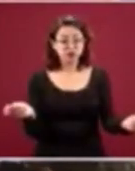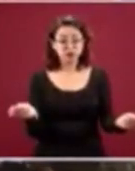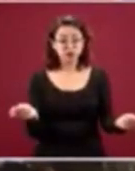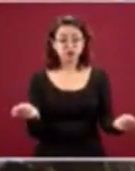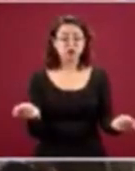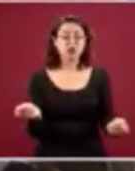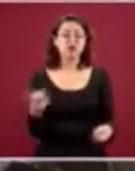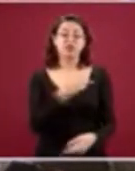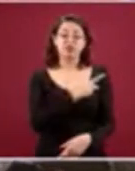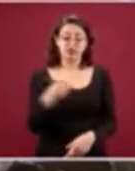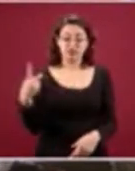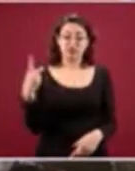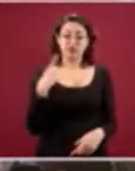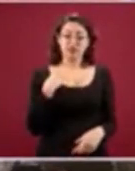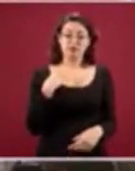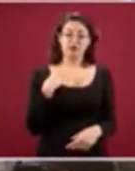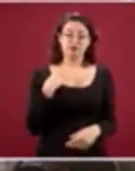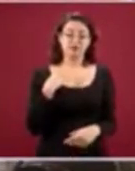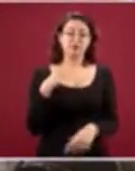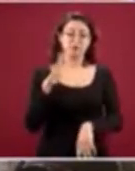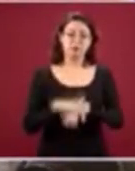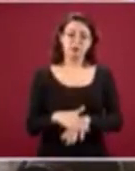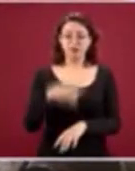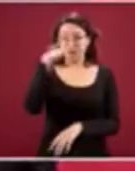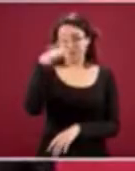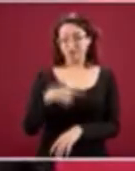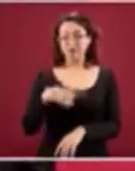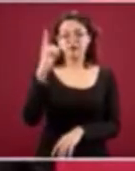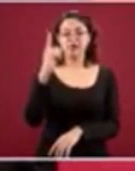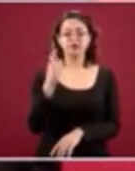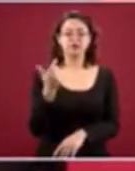se pueda acercar